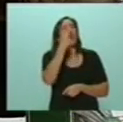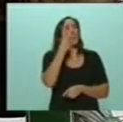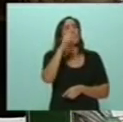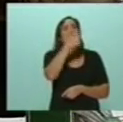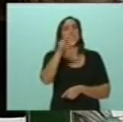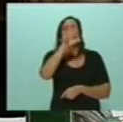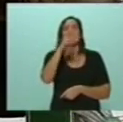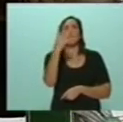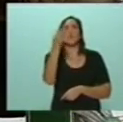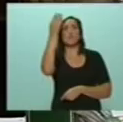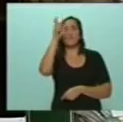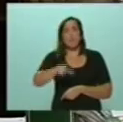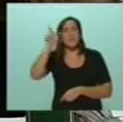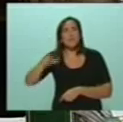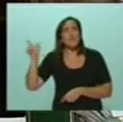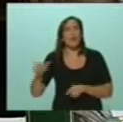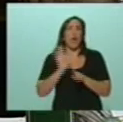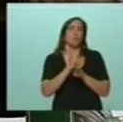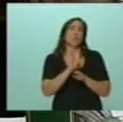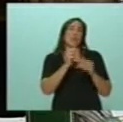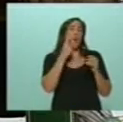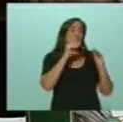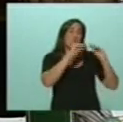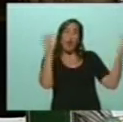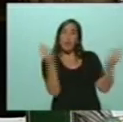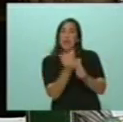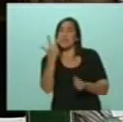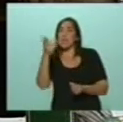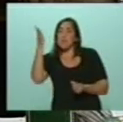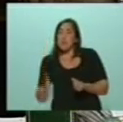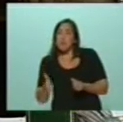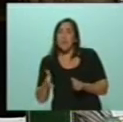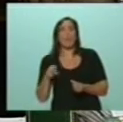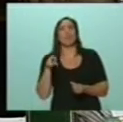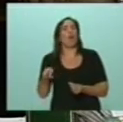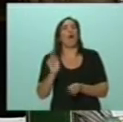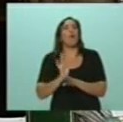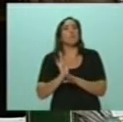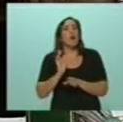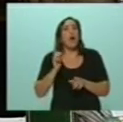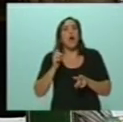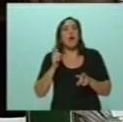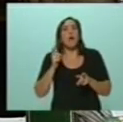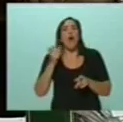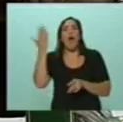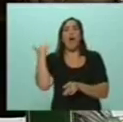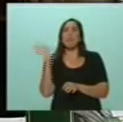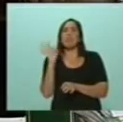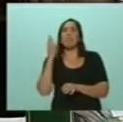2.134 personas, apenas el 3% de la cantidad de gente que se presentó no había sido verificada, lo